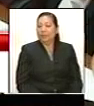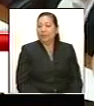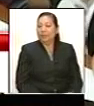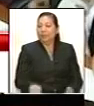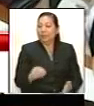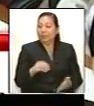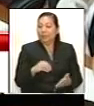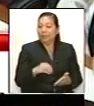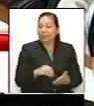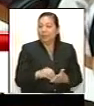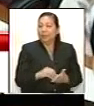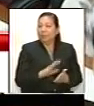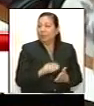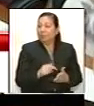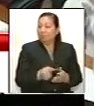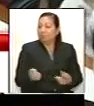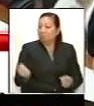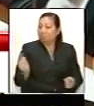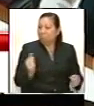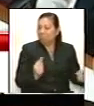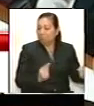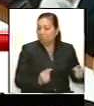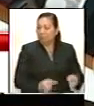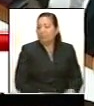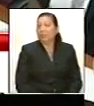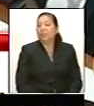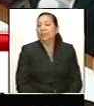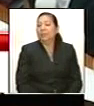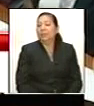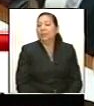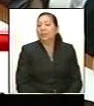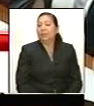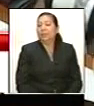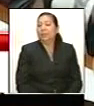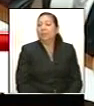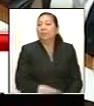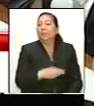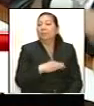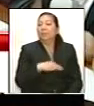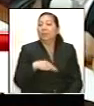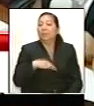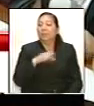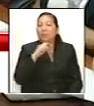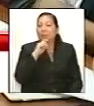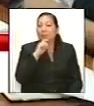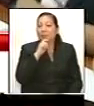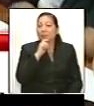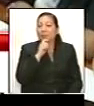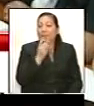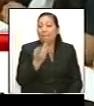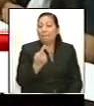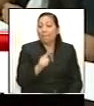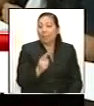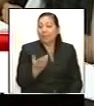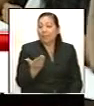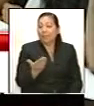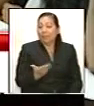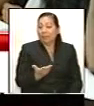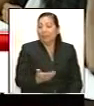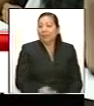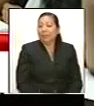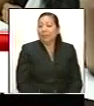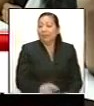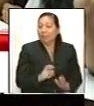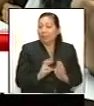complementando la información que todos han venido dando, ¿no? Yo también soy del Ministerio de la Mujer, actualmente estoy en la DIF, pero estuve por muchos años en el